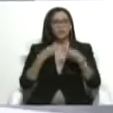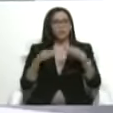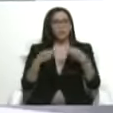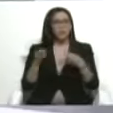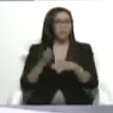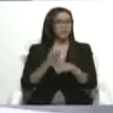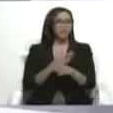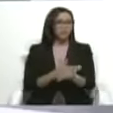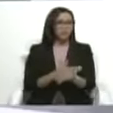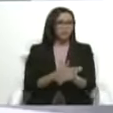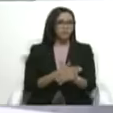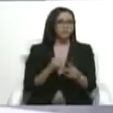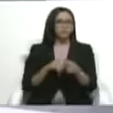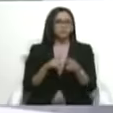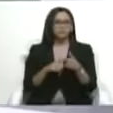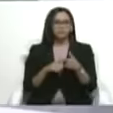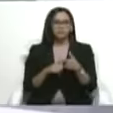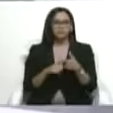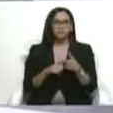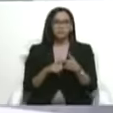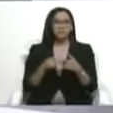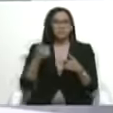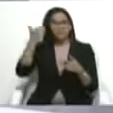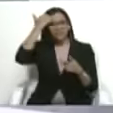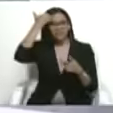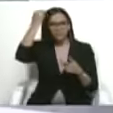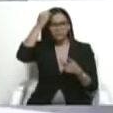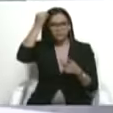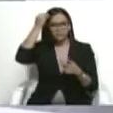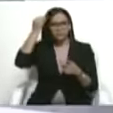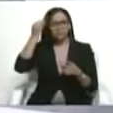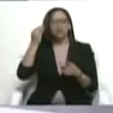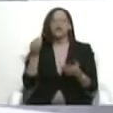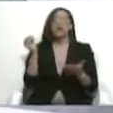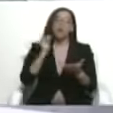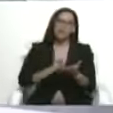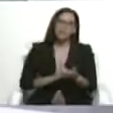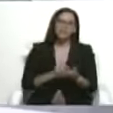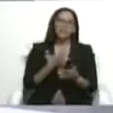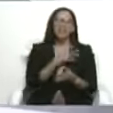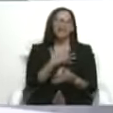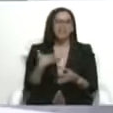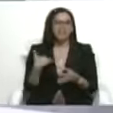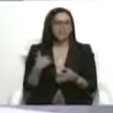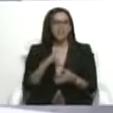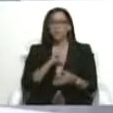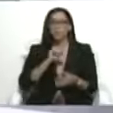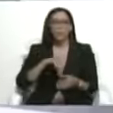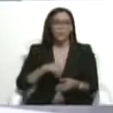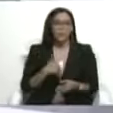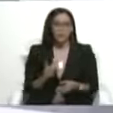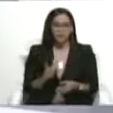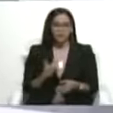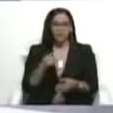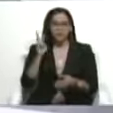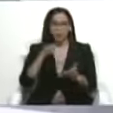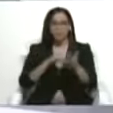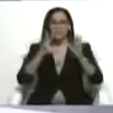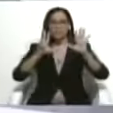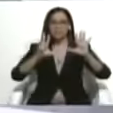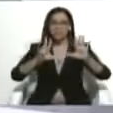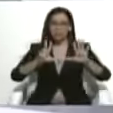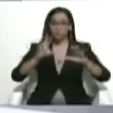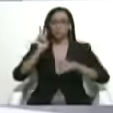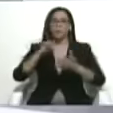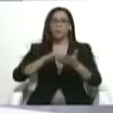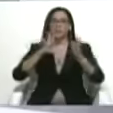¿no? Entonces, esa obsesión los ha llevado nuevamente a querer y no poder en el 2018,